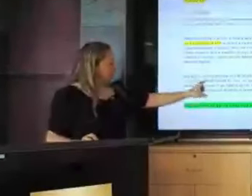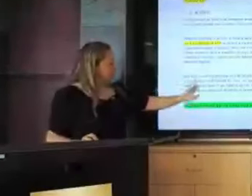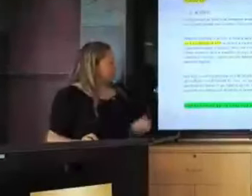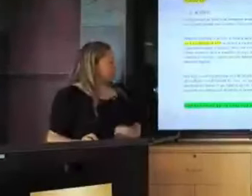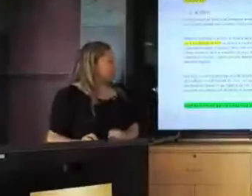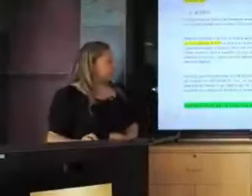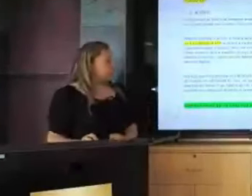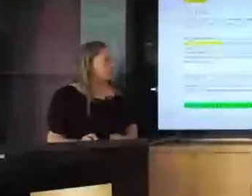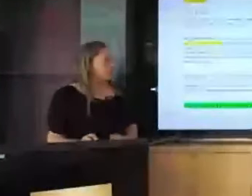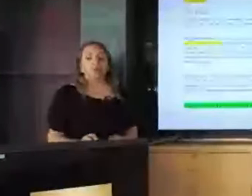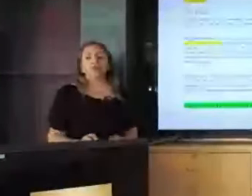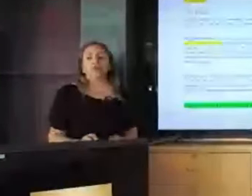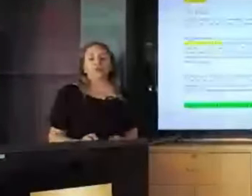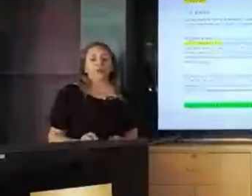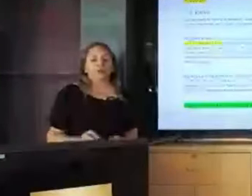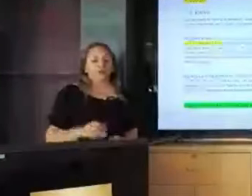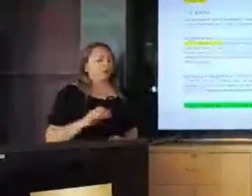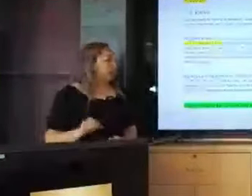de